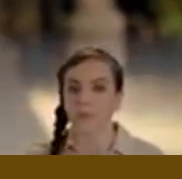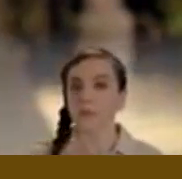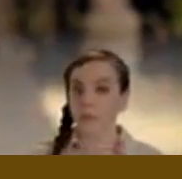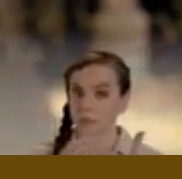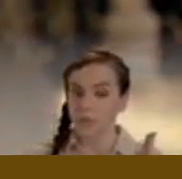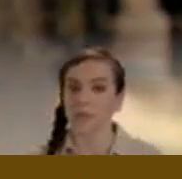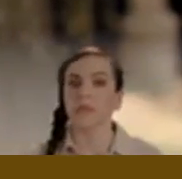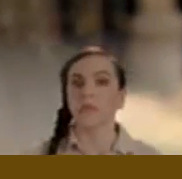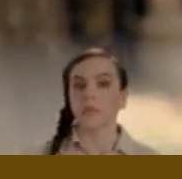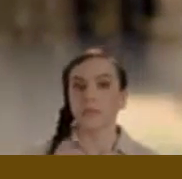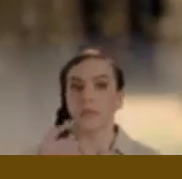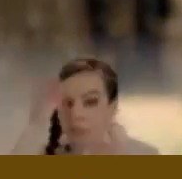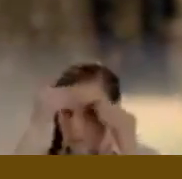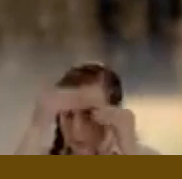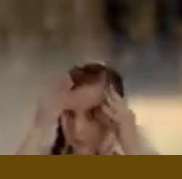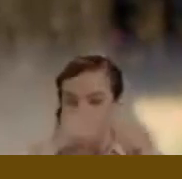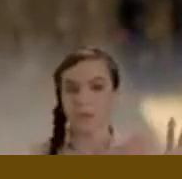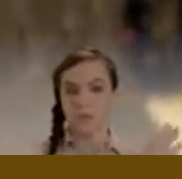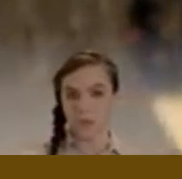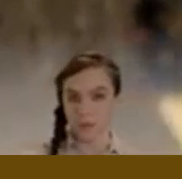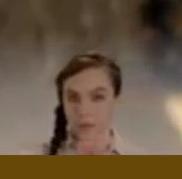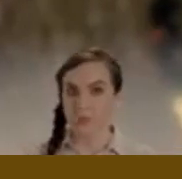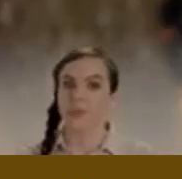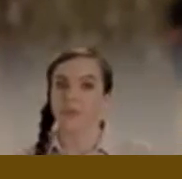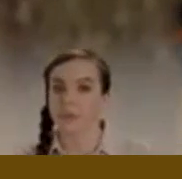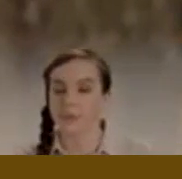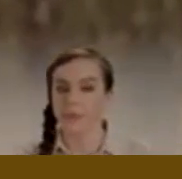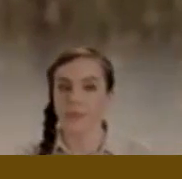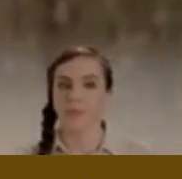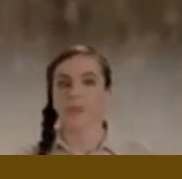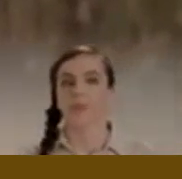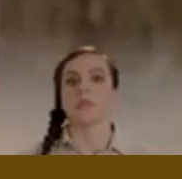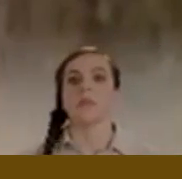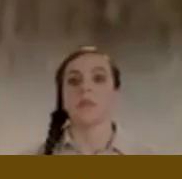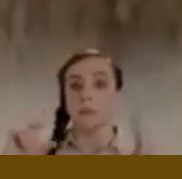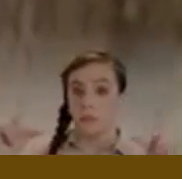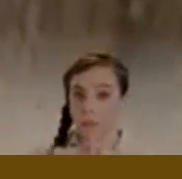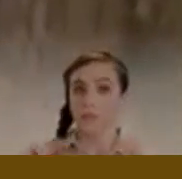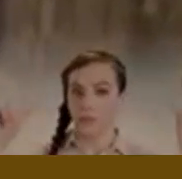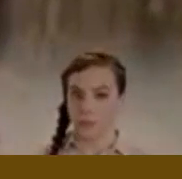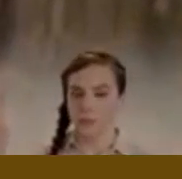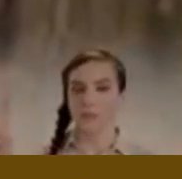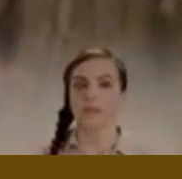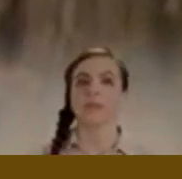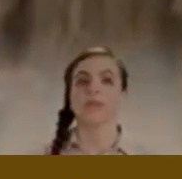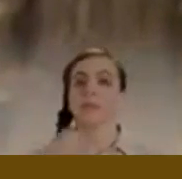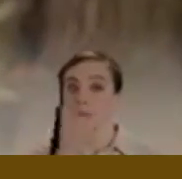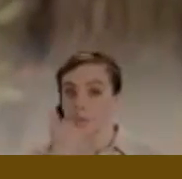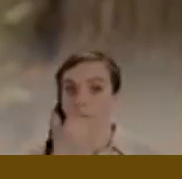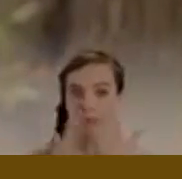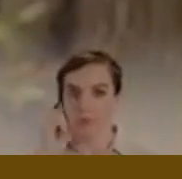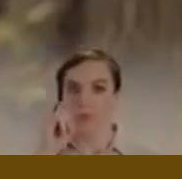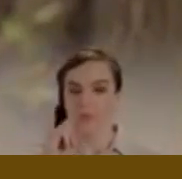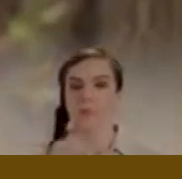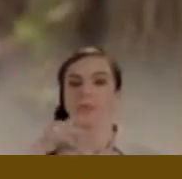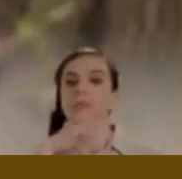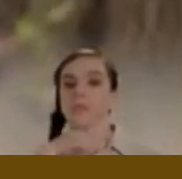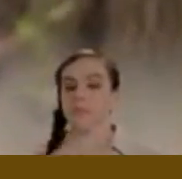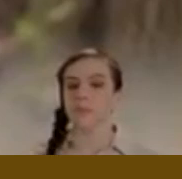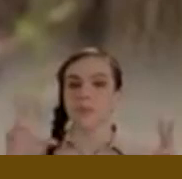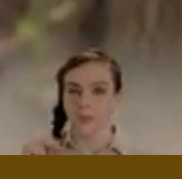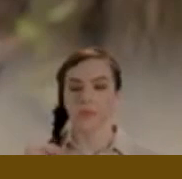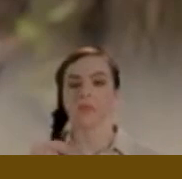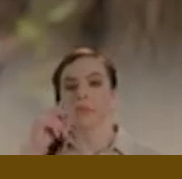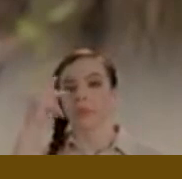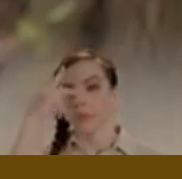igualdad, soberanía entre los estados, no intervención, solución pacífica de controversias entre naciones y la solidaridad y cooperación entre